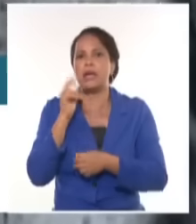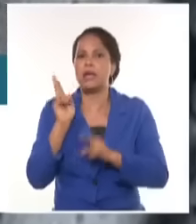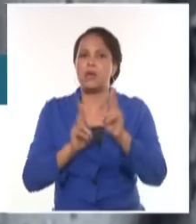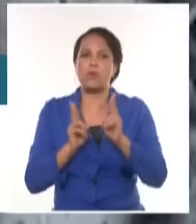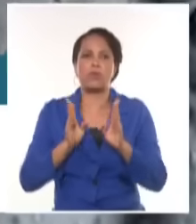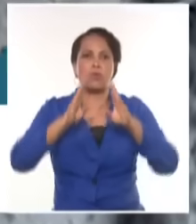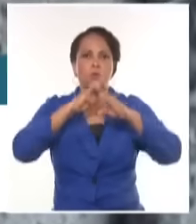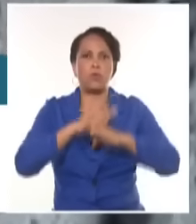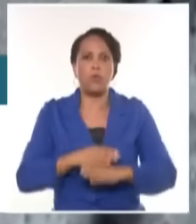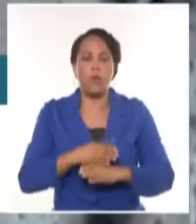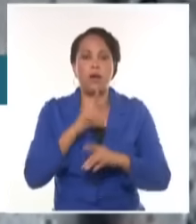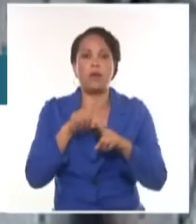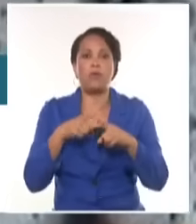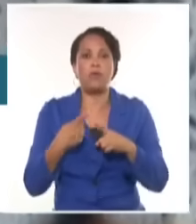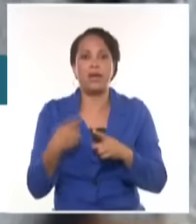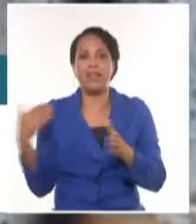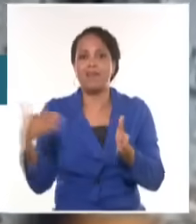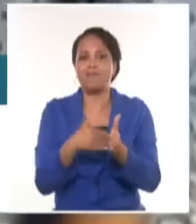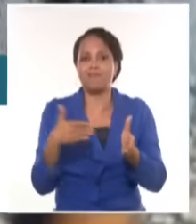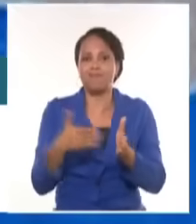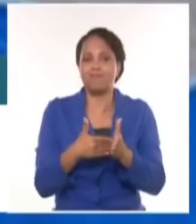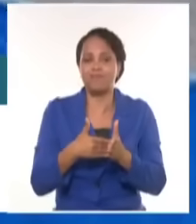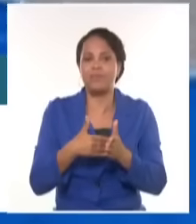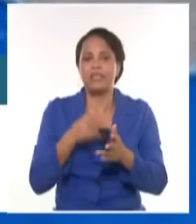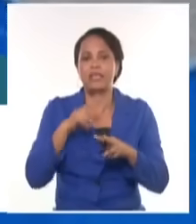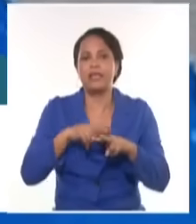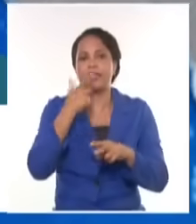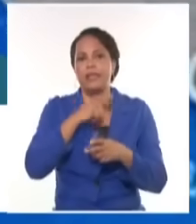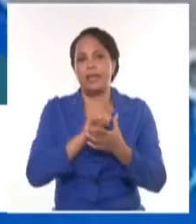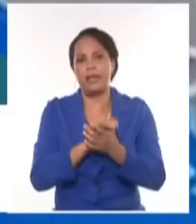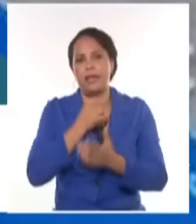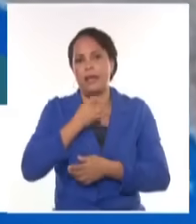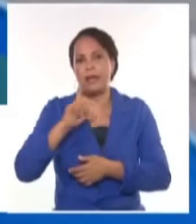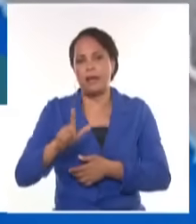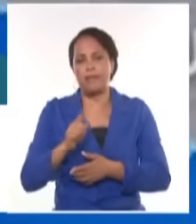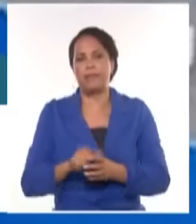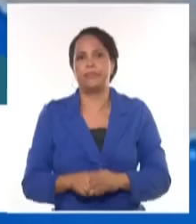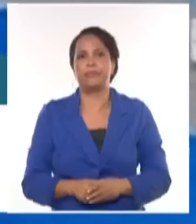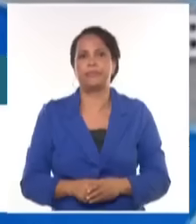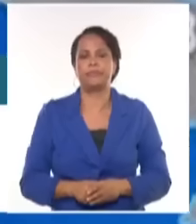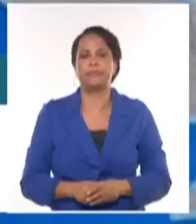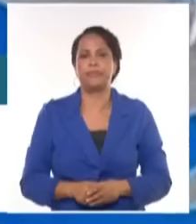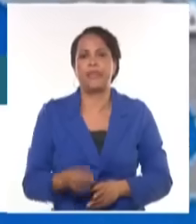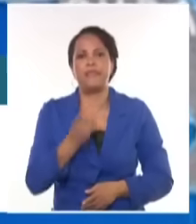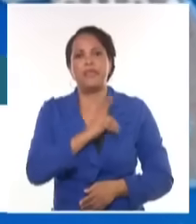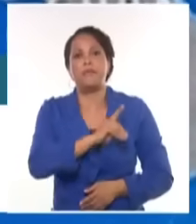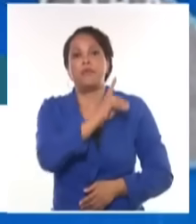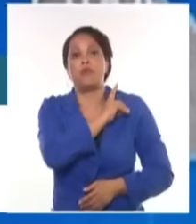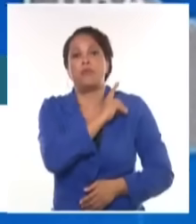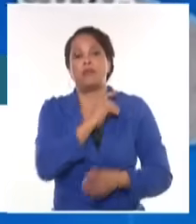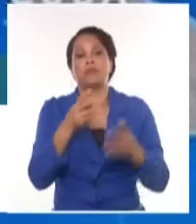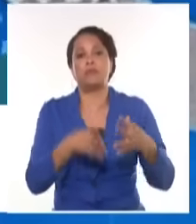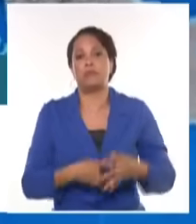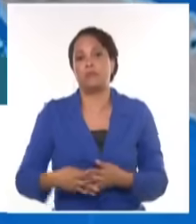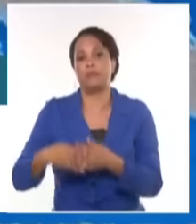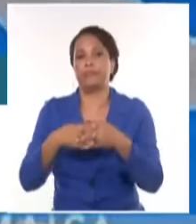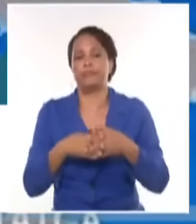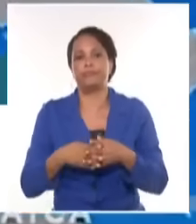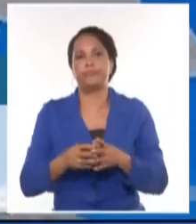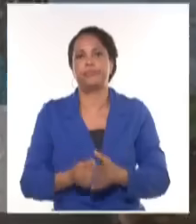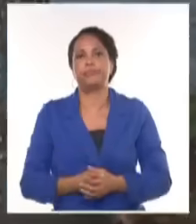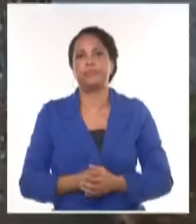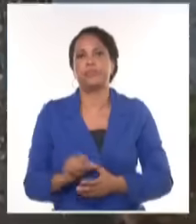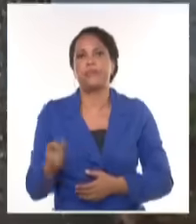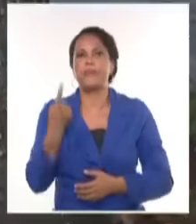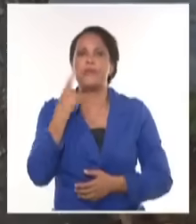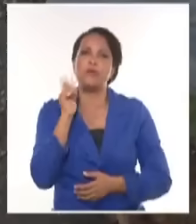total con la injerencia agresiva del diplomático estadounidense. Primero, es un